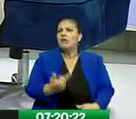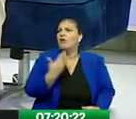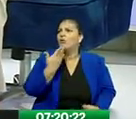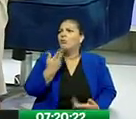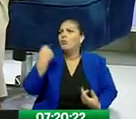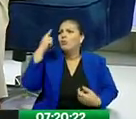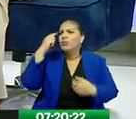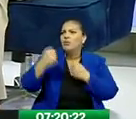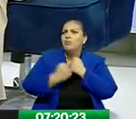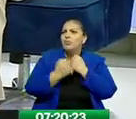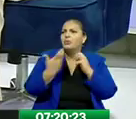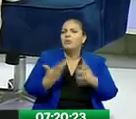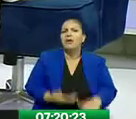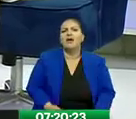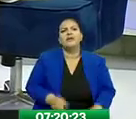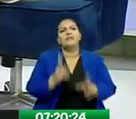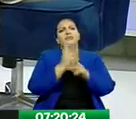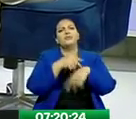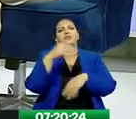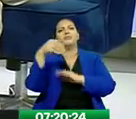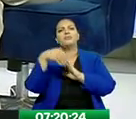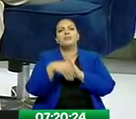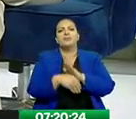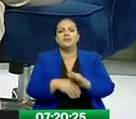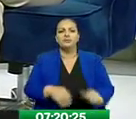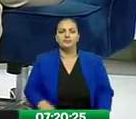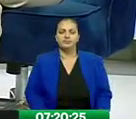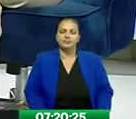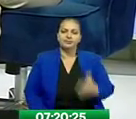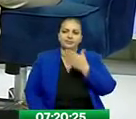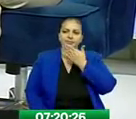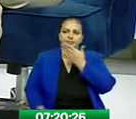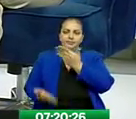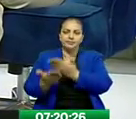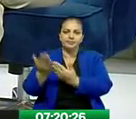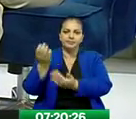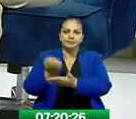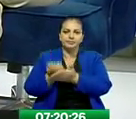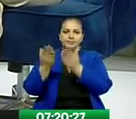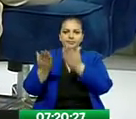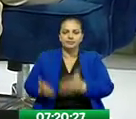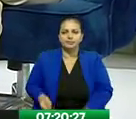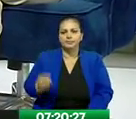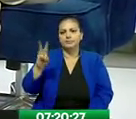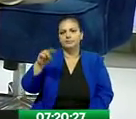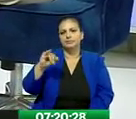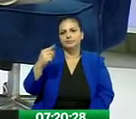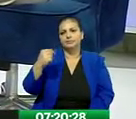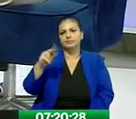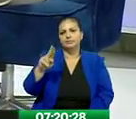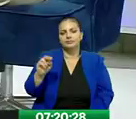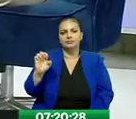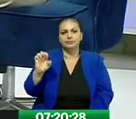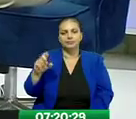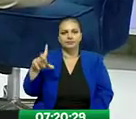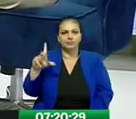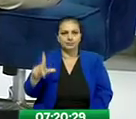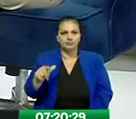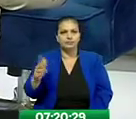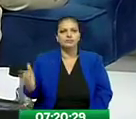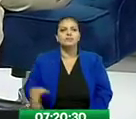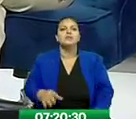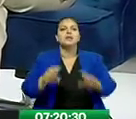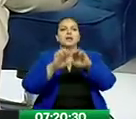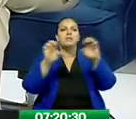economista. Amigos televidentes, ha sido la intervención del economista Miguel Ángel González, presidente alterno de la Cámara de Comercio de Guayaquil, dando